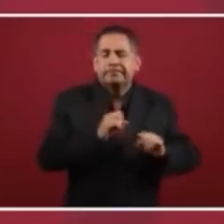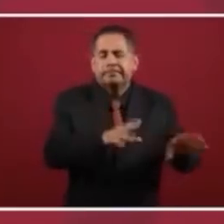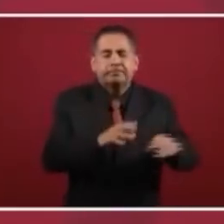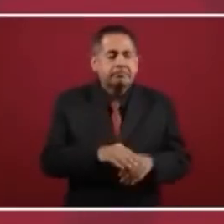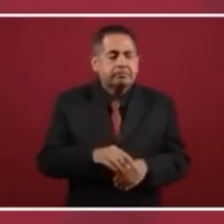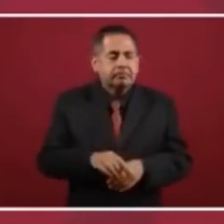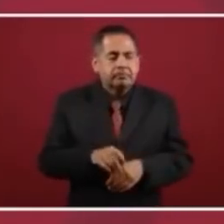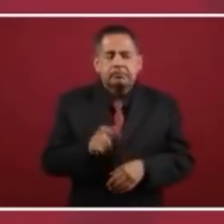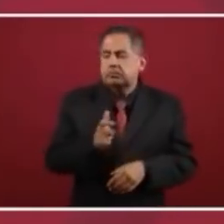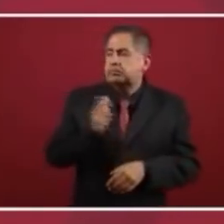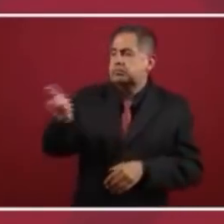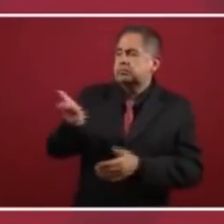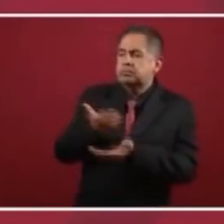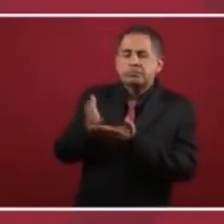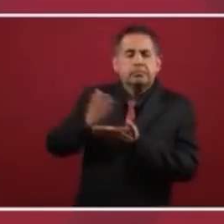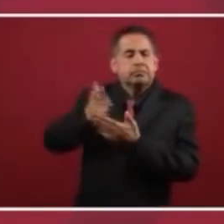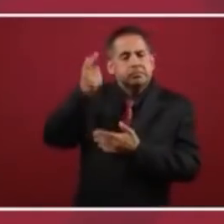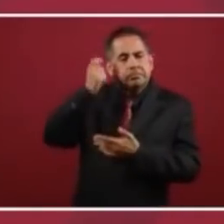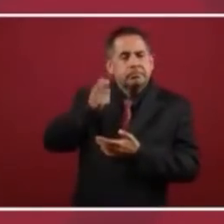bajo fianza.